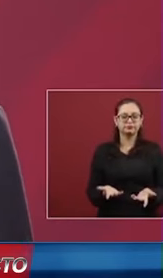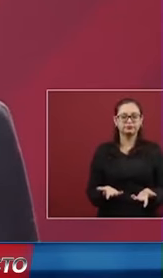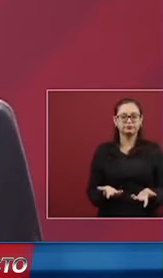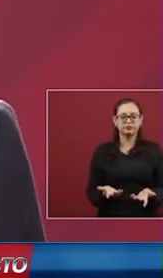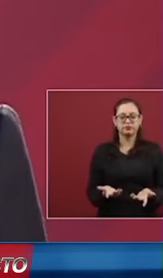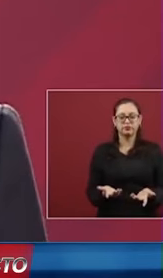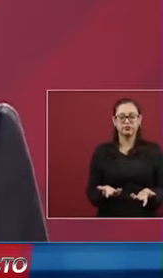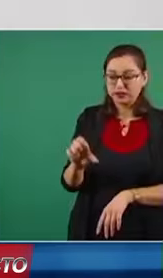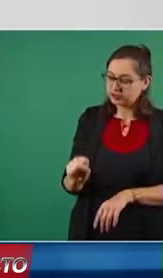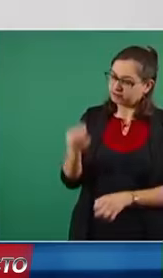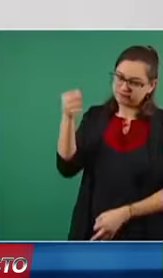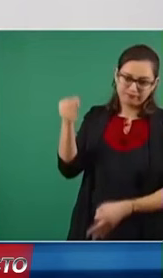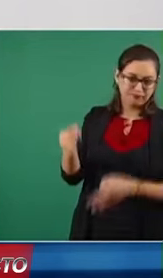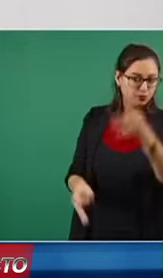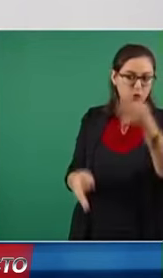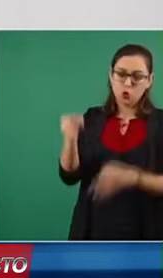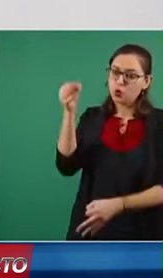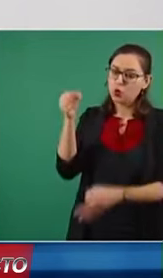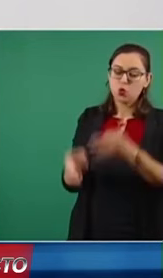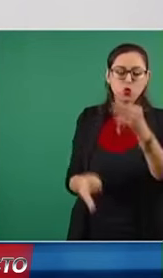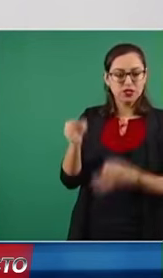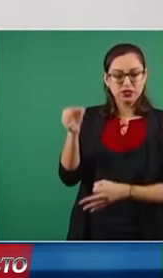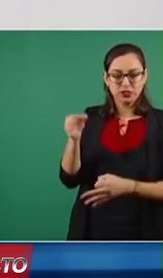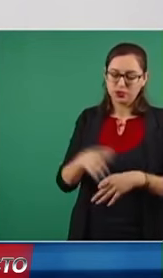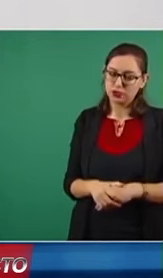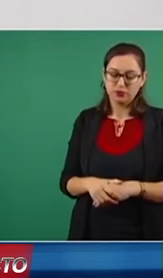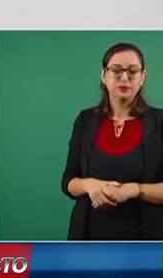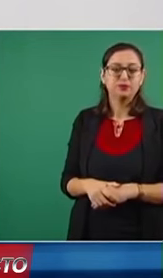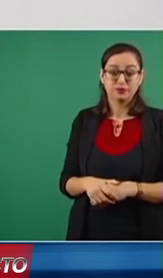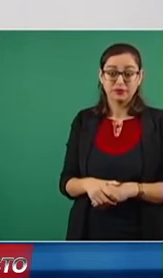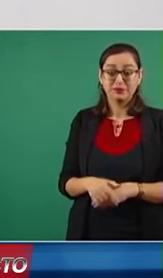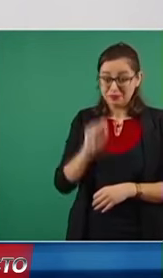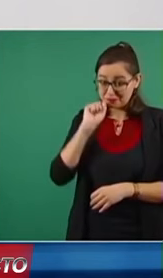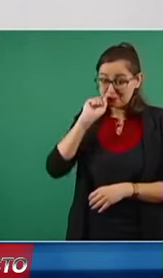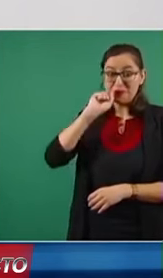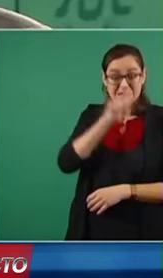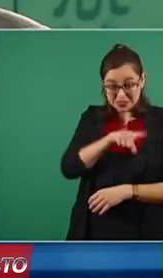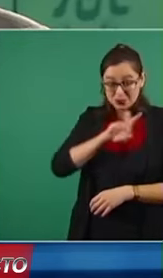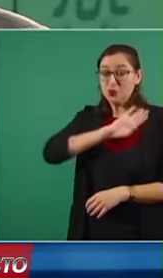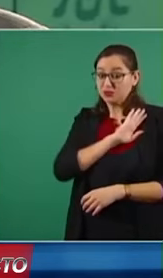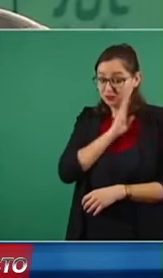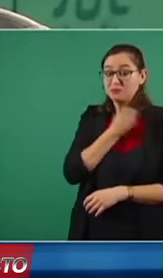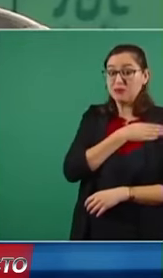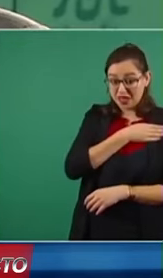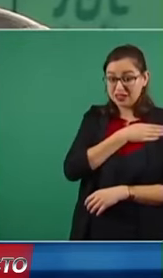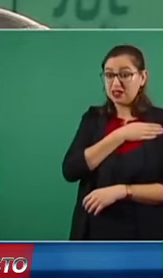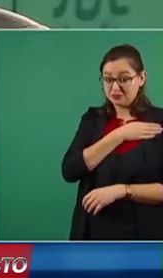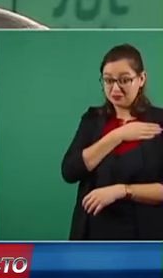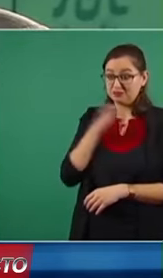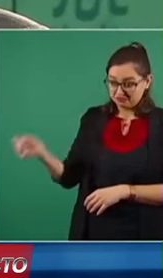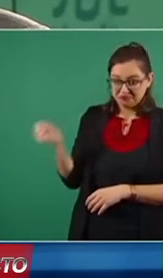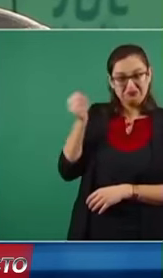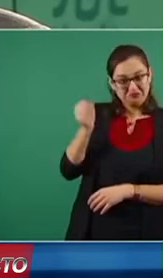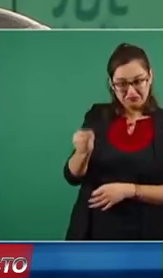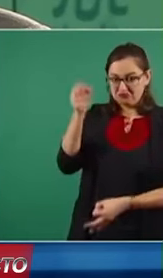países. Nosotros, como embajadores de la libertad y de la necesidad que tienen nuestros pueblos de recuperar